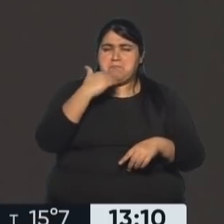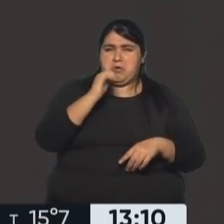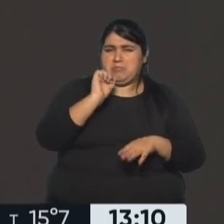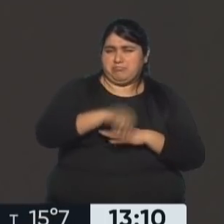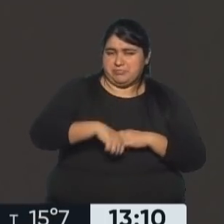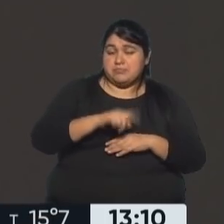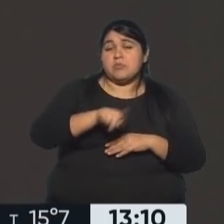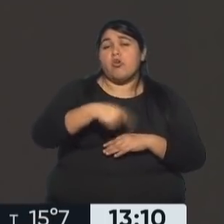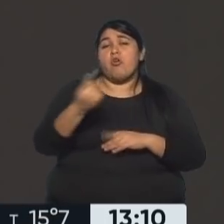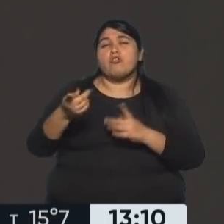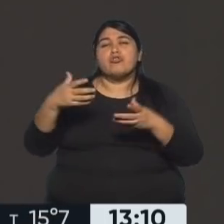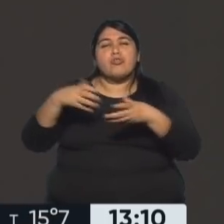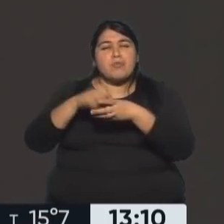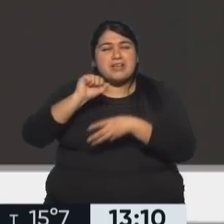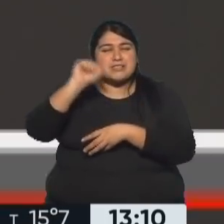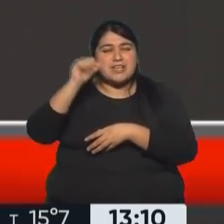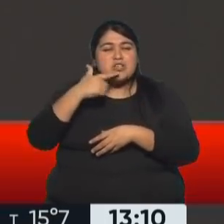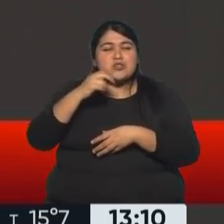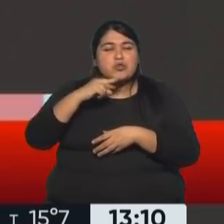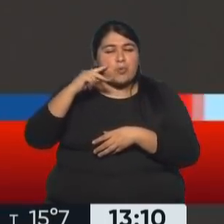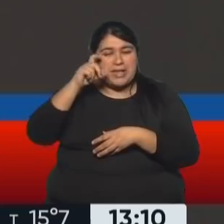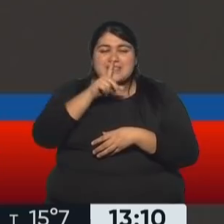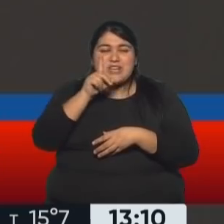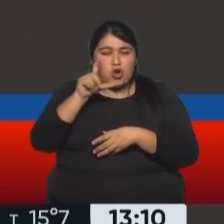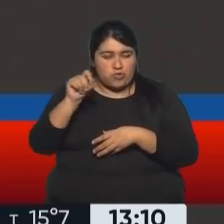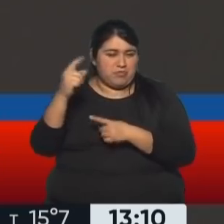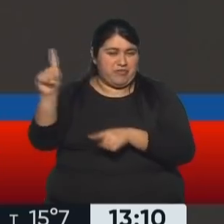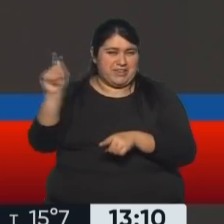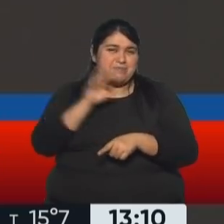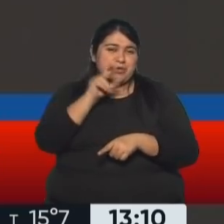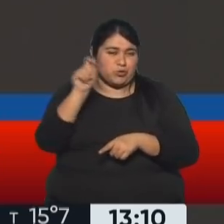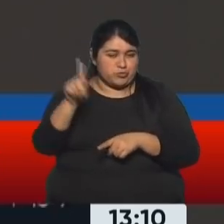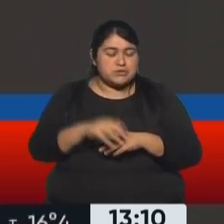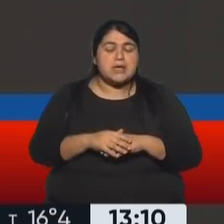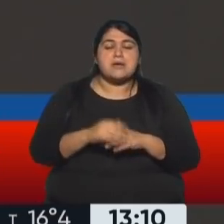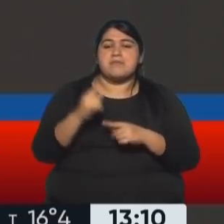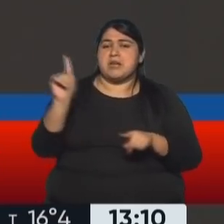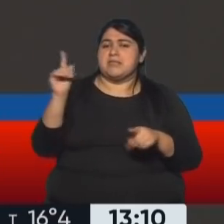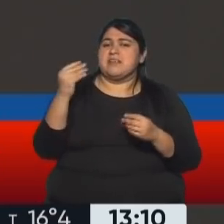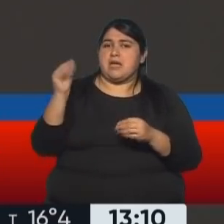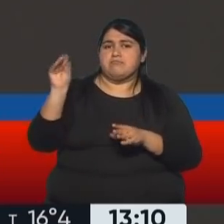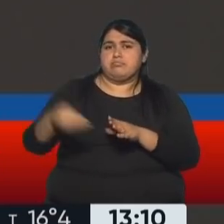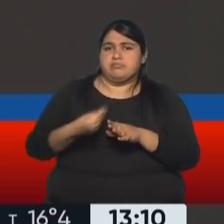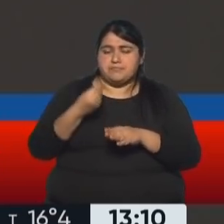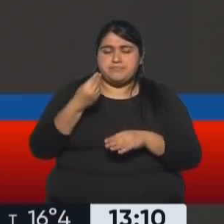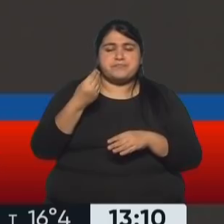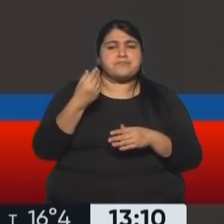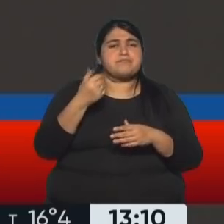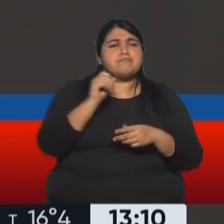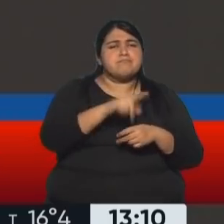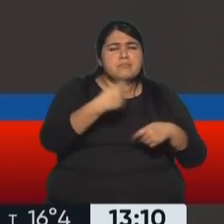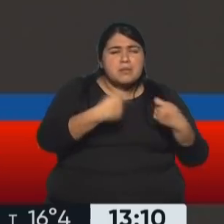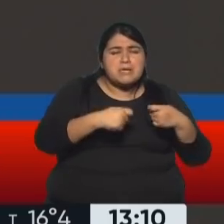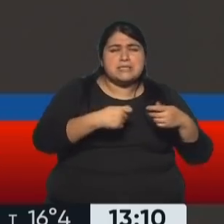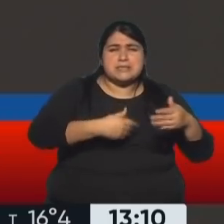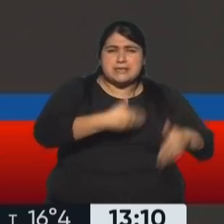Partido Comunista Soviético cayó después de la perestroika? Bueno, una respuesta es la enorme flexibilidad, la plasticidad, la